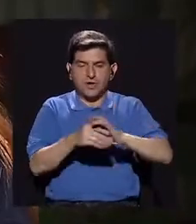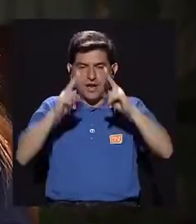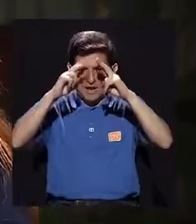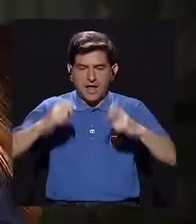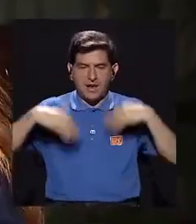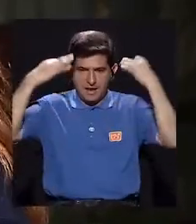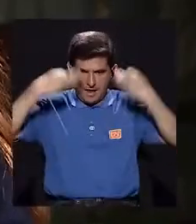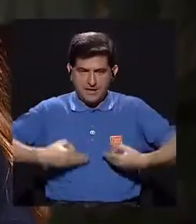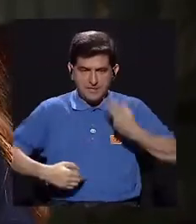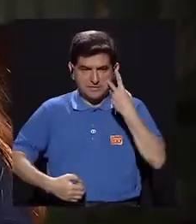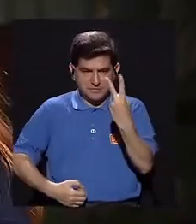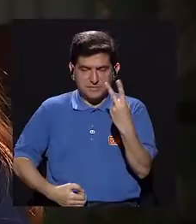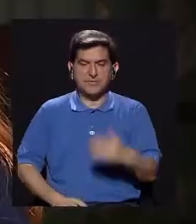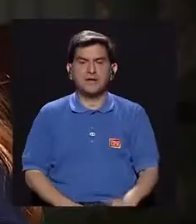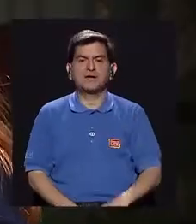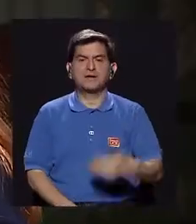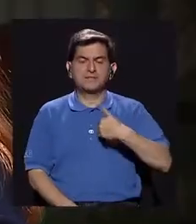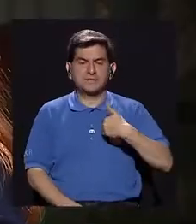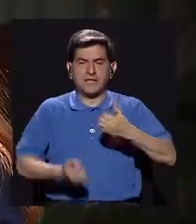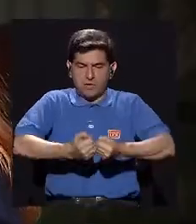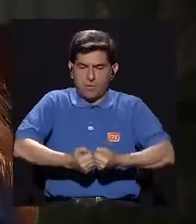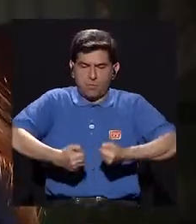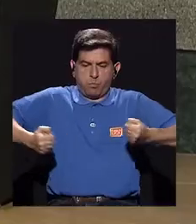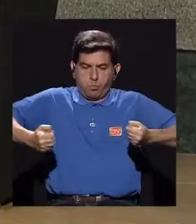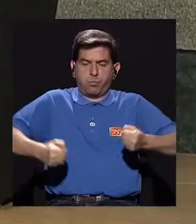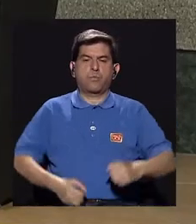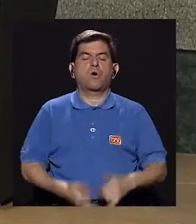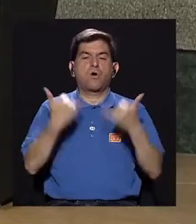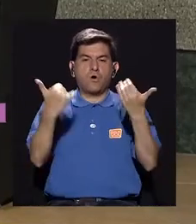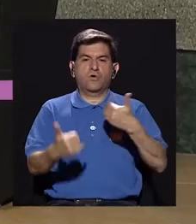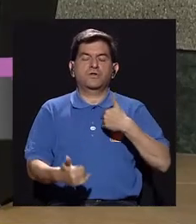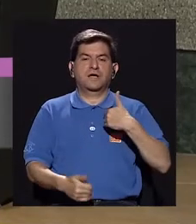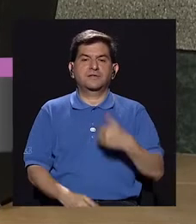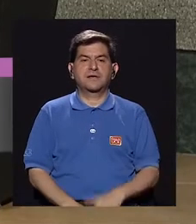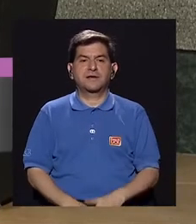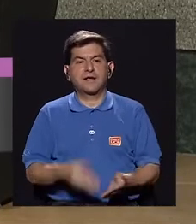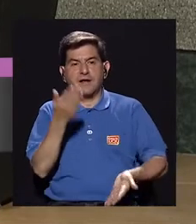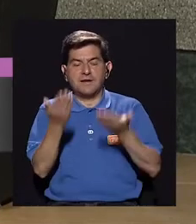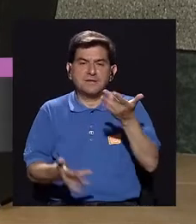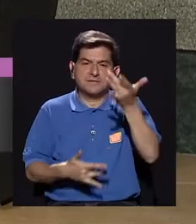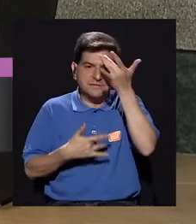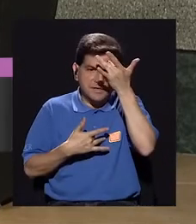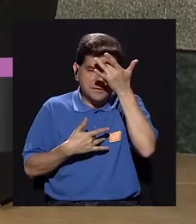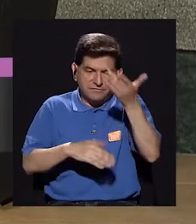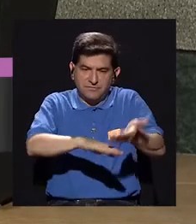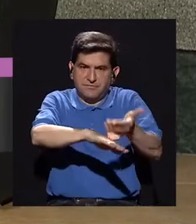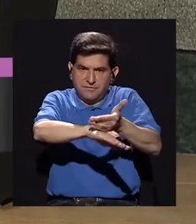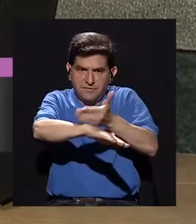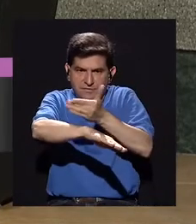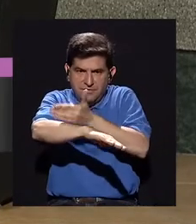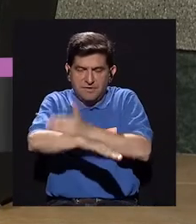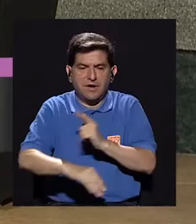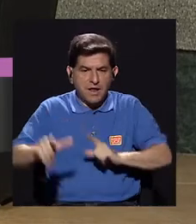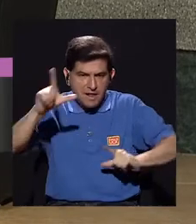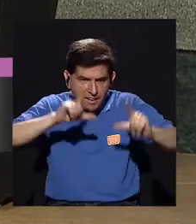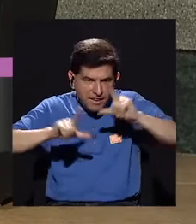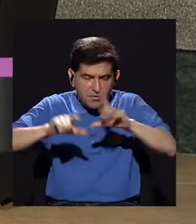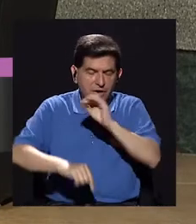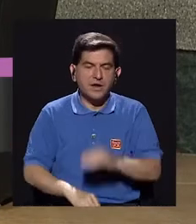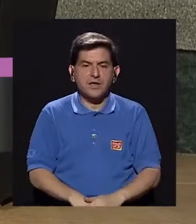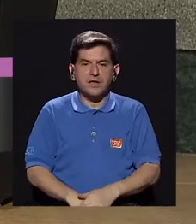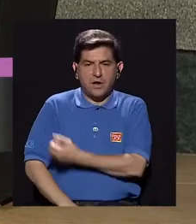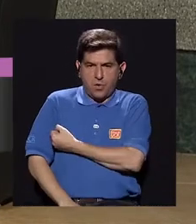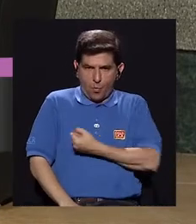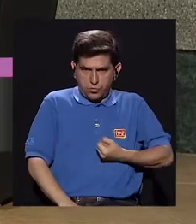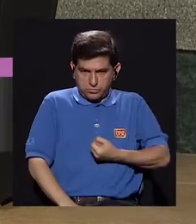el examen físico, donde vamos a ver igual si hay obesidad o si ya tenemos manifestaciones de una enfermedad avanzada, los